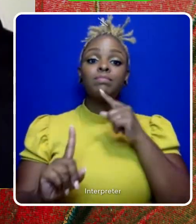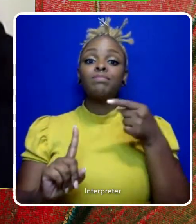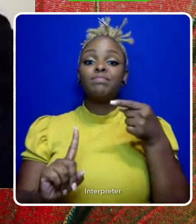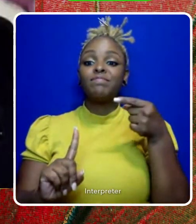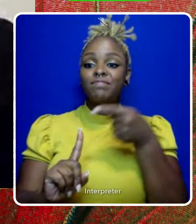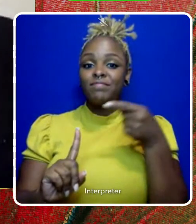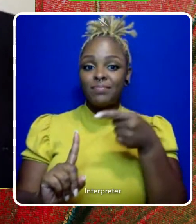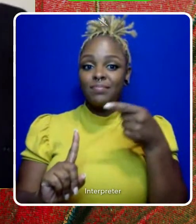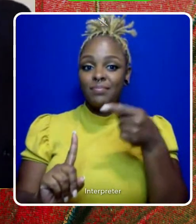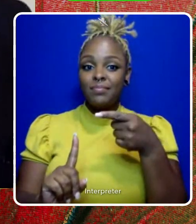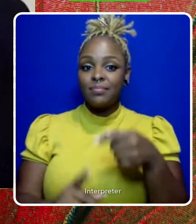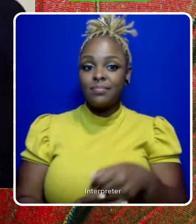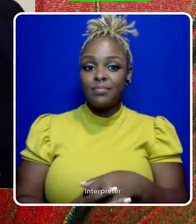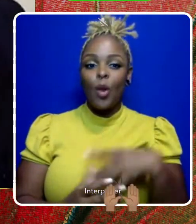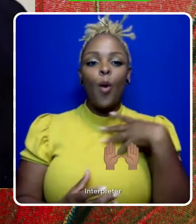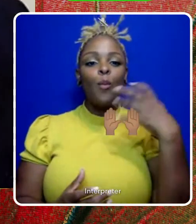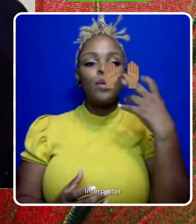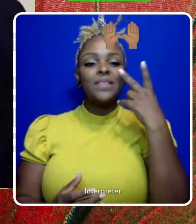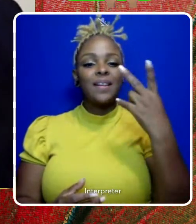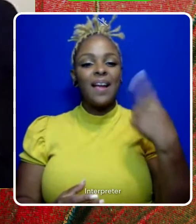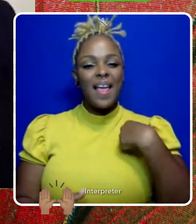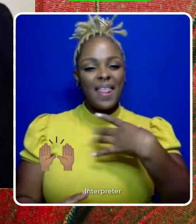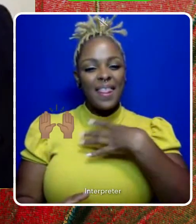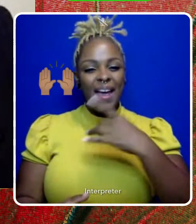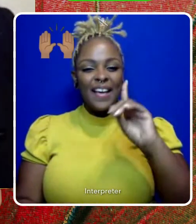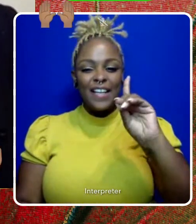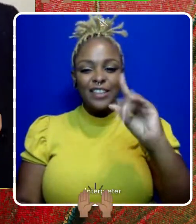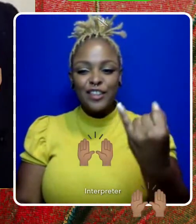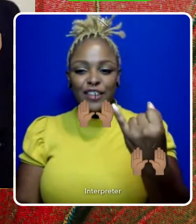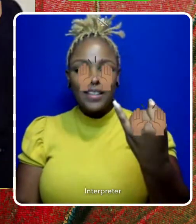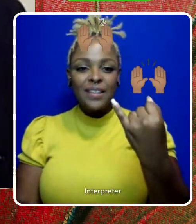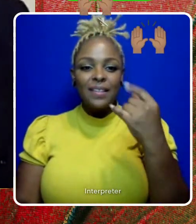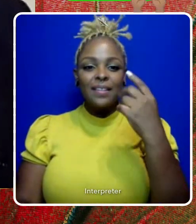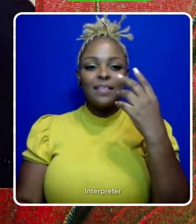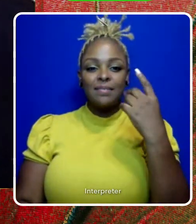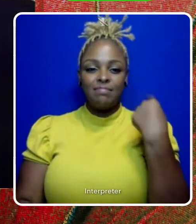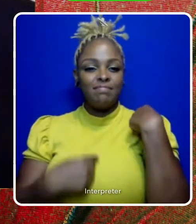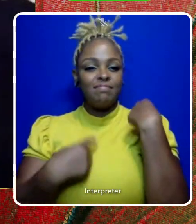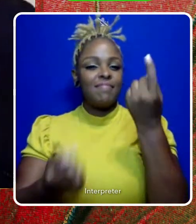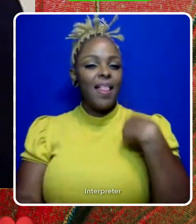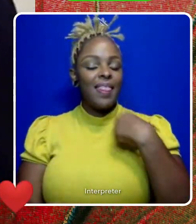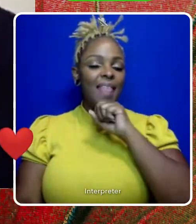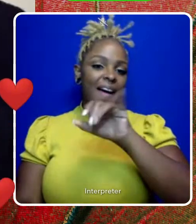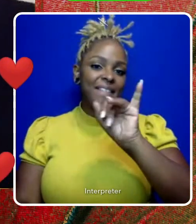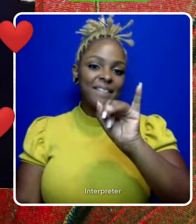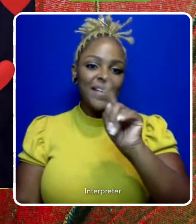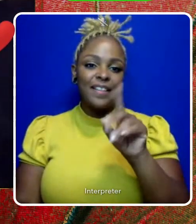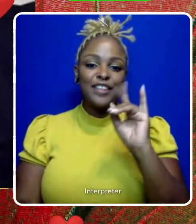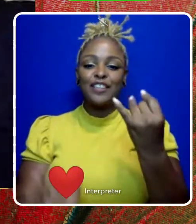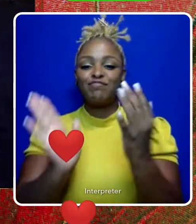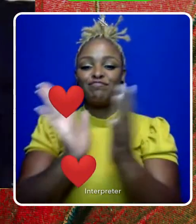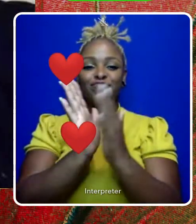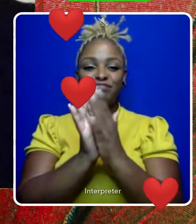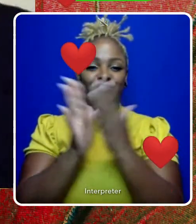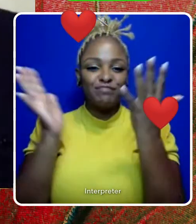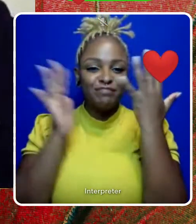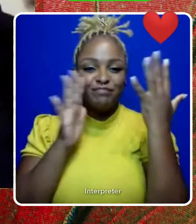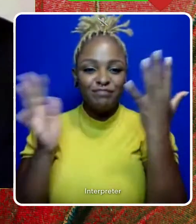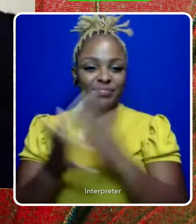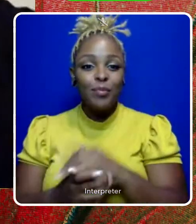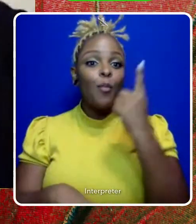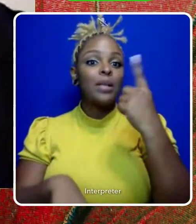DJ been going in, you know, shout out the DJ one time, yeah. Seguro la mataron por puta, seguro la